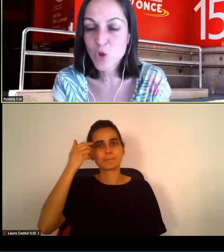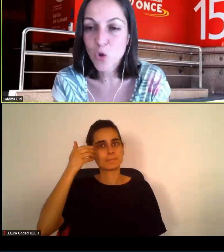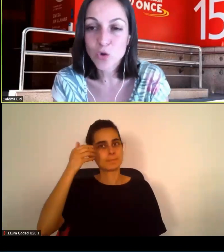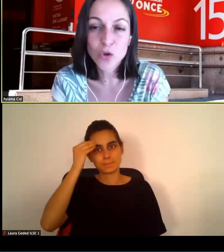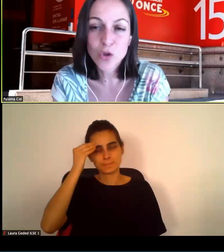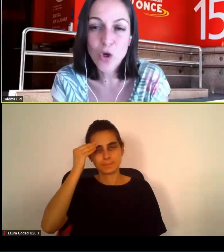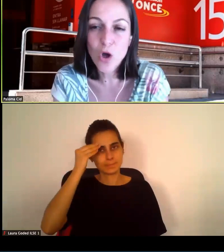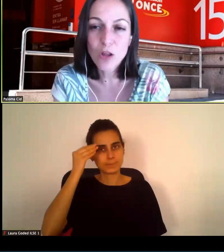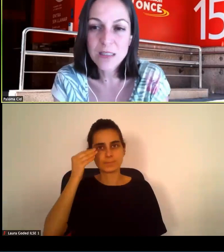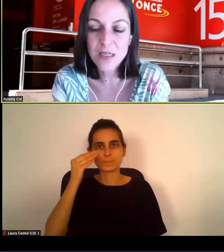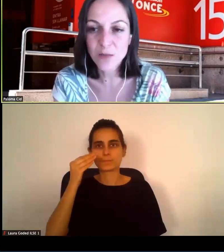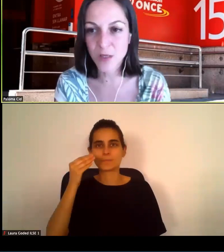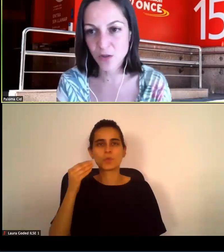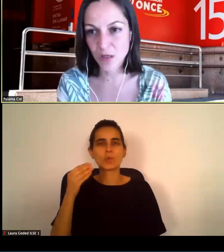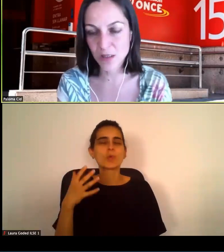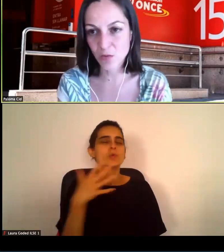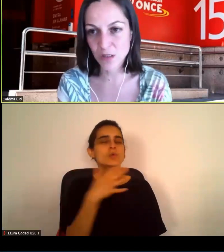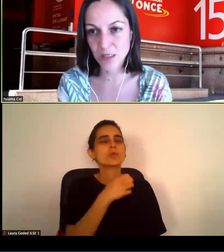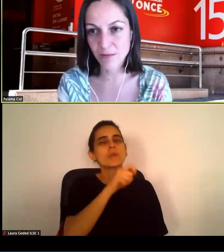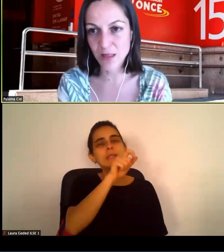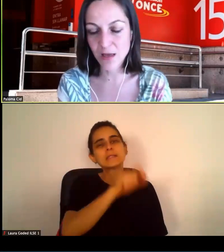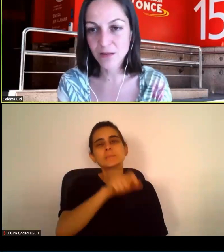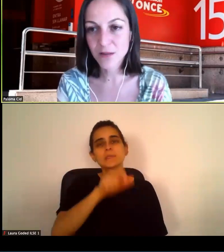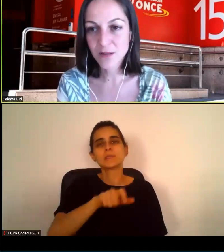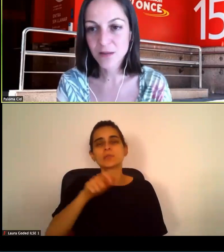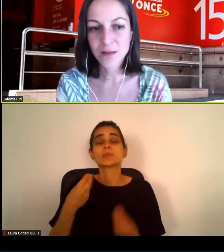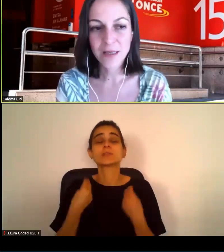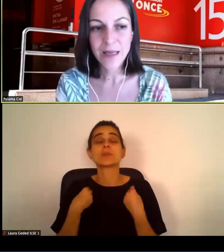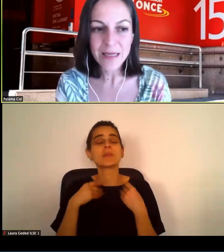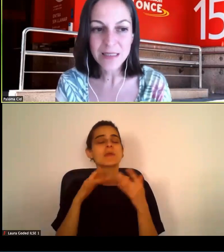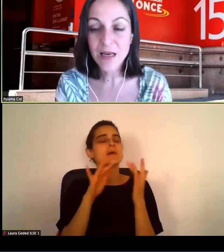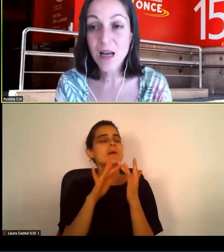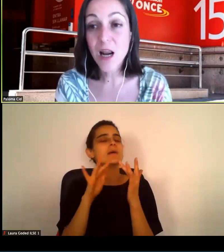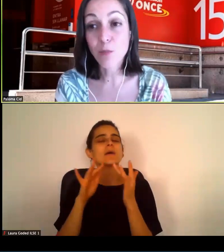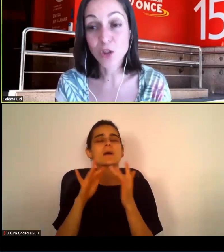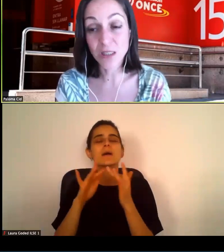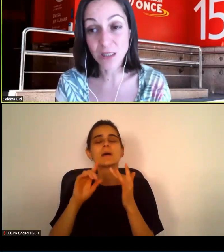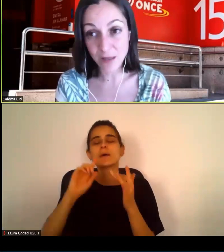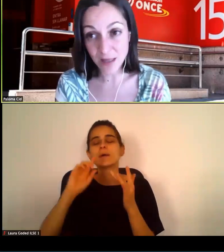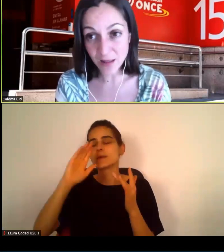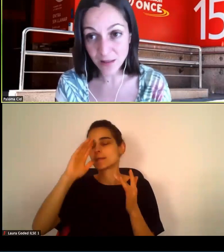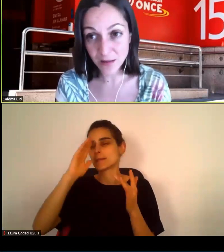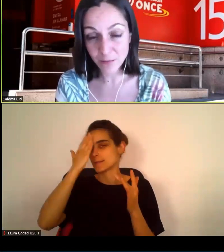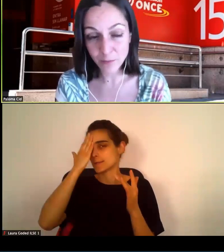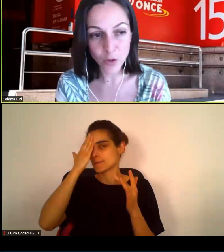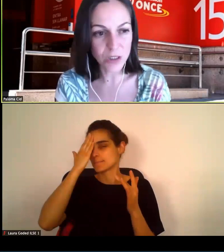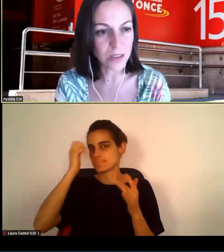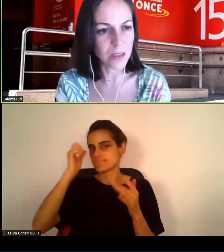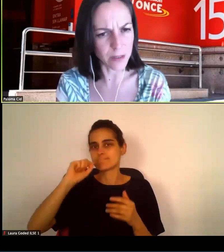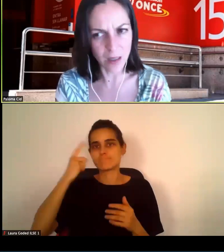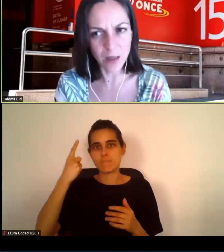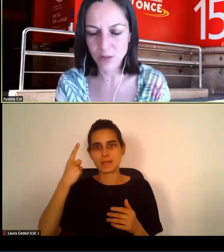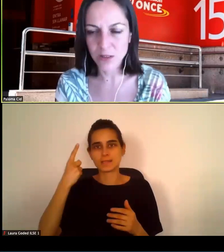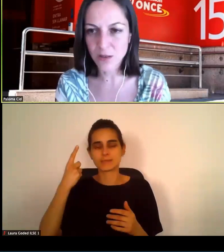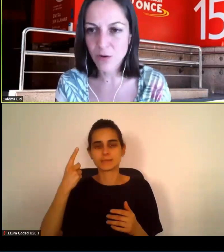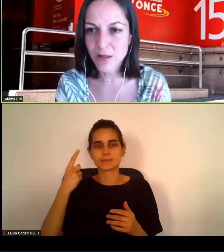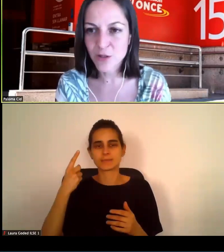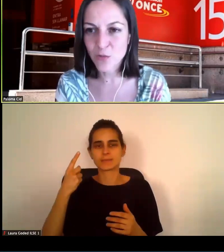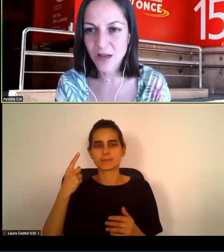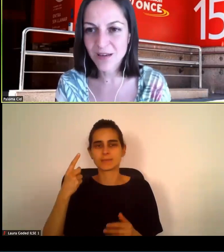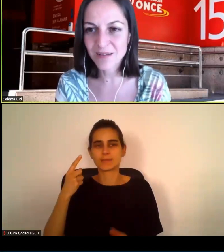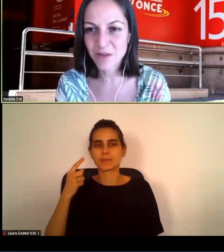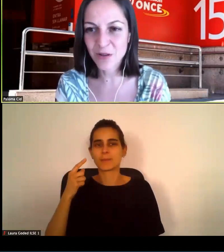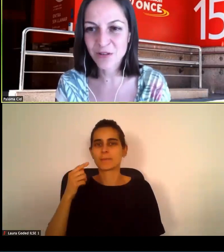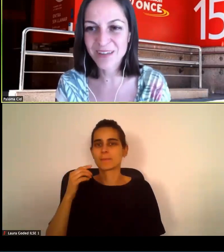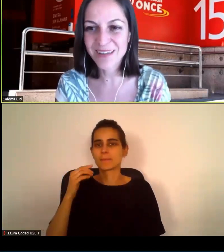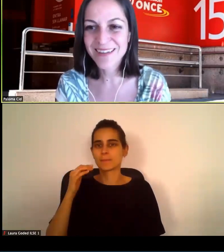tenemos con todas las personas de nuestra vida es la positividad, pensé que lo había dicho